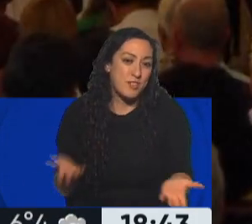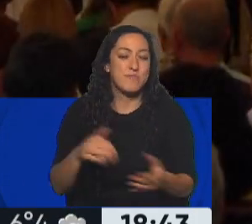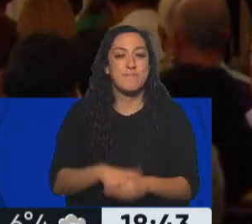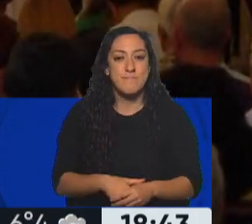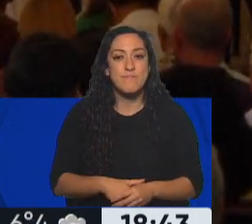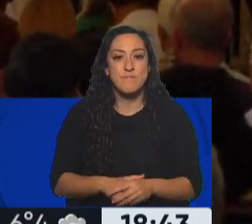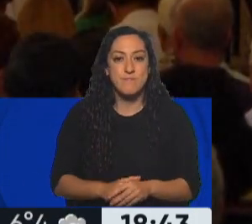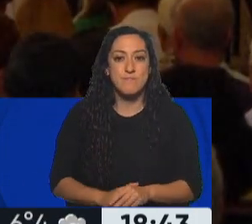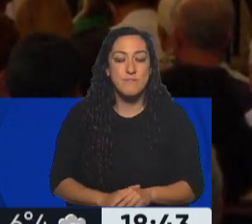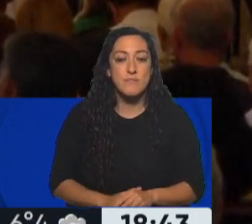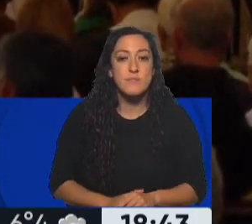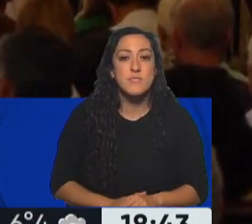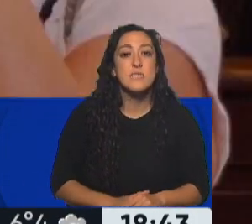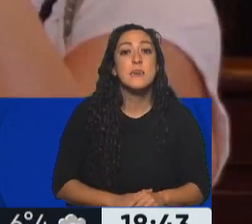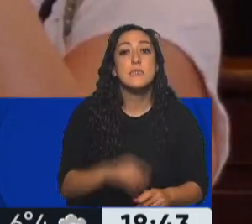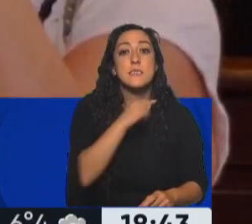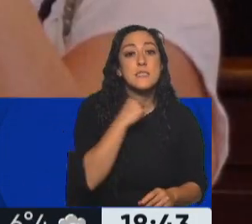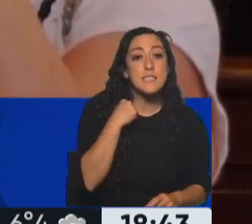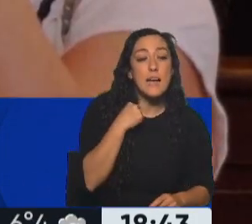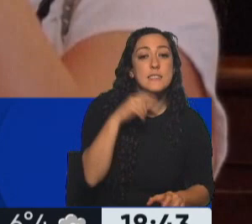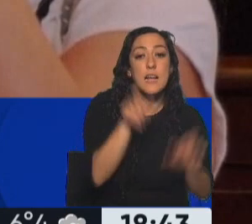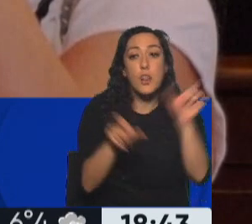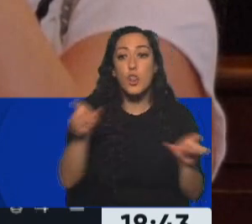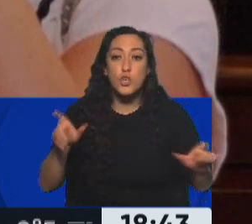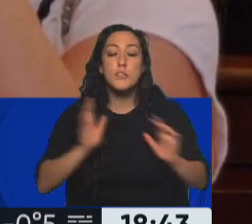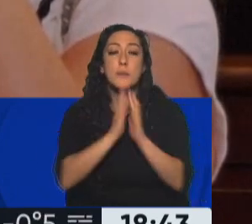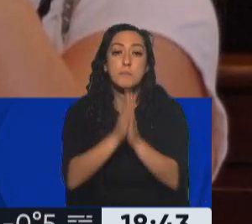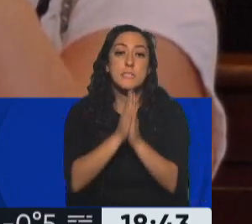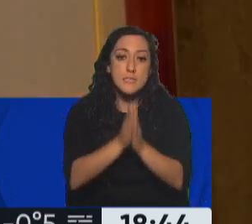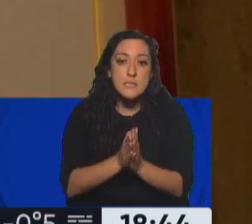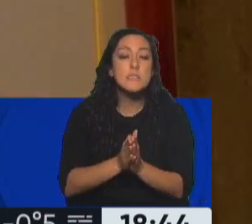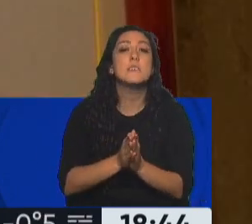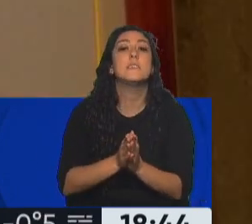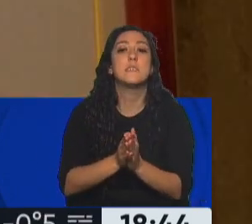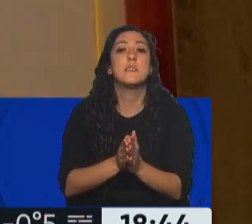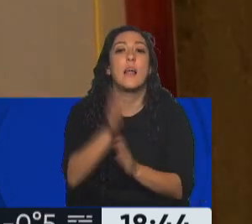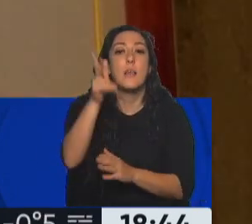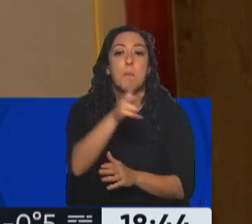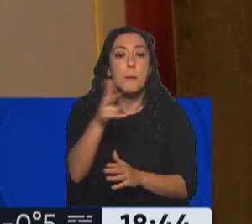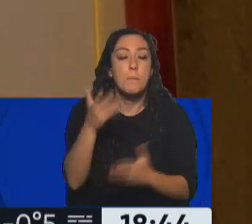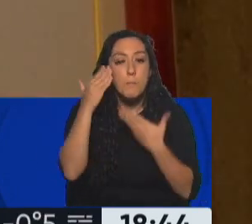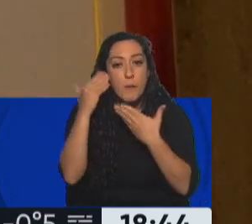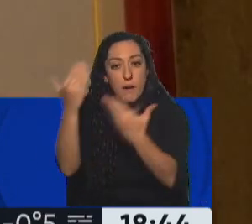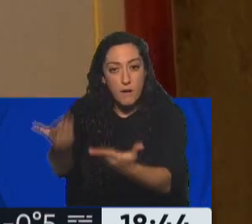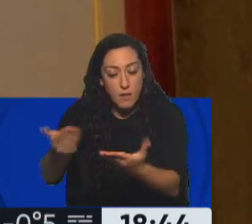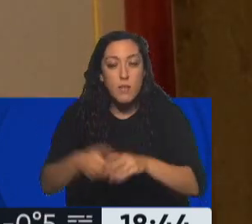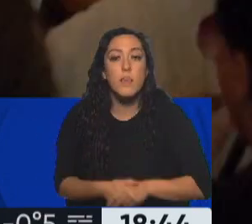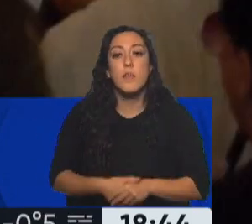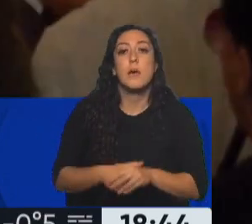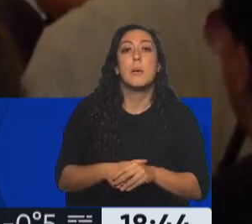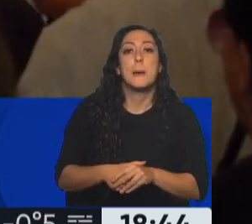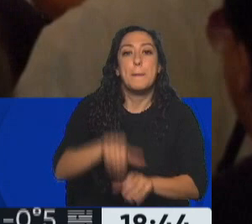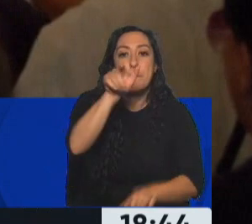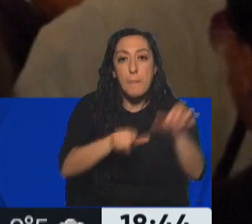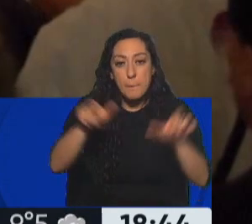Tantos sacerdotes que ya empiezan a ofrecer la Santa Misa por el Papa Francisco, tanta gente que se